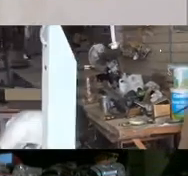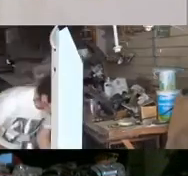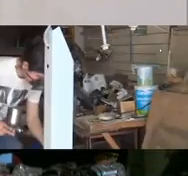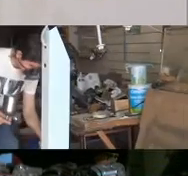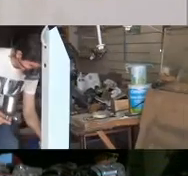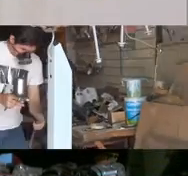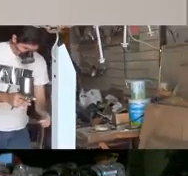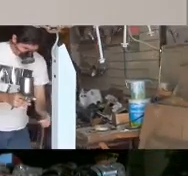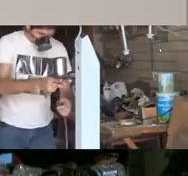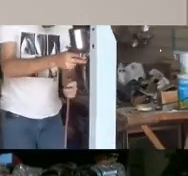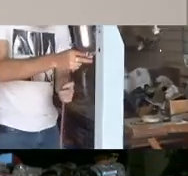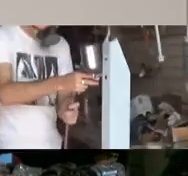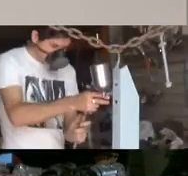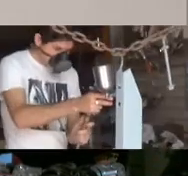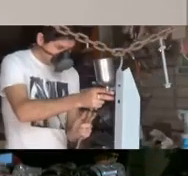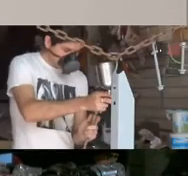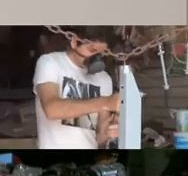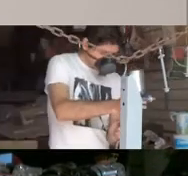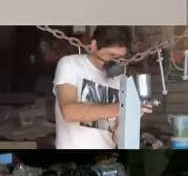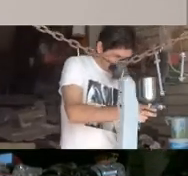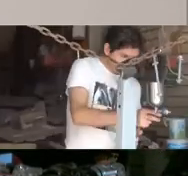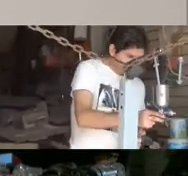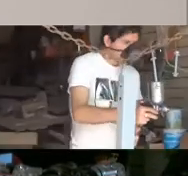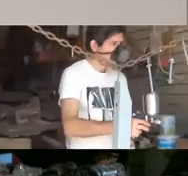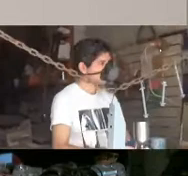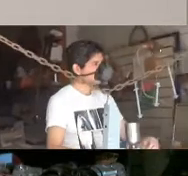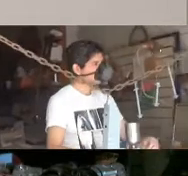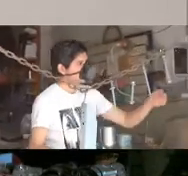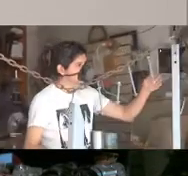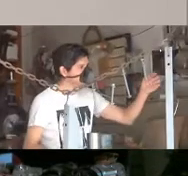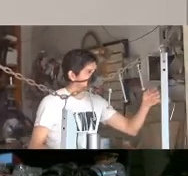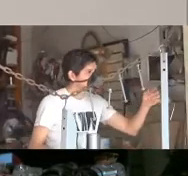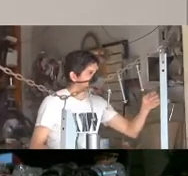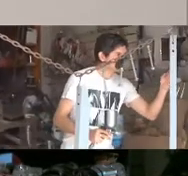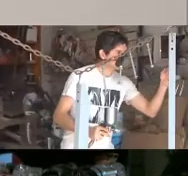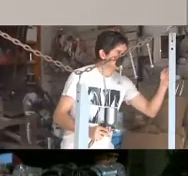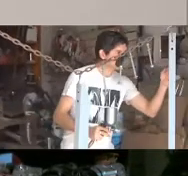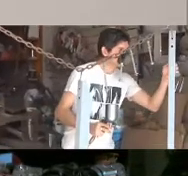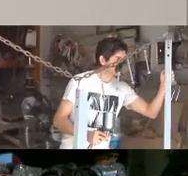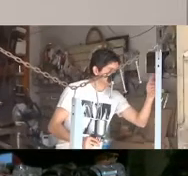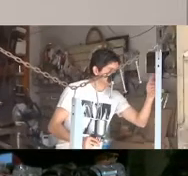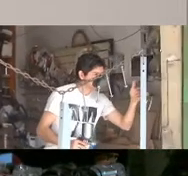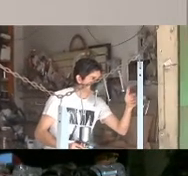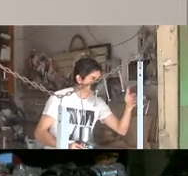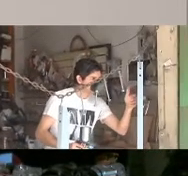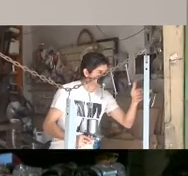explicarlo luego de otra manera. Y lo primero que evidentemente les